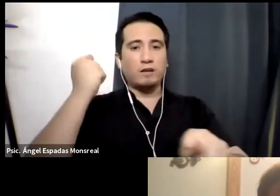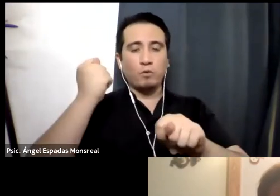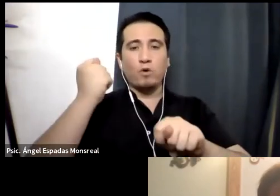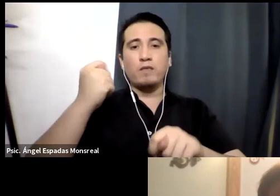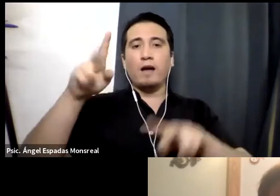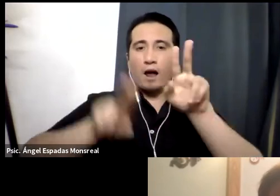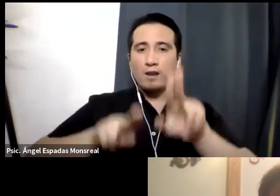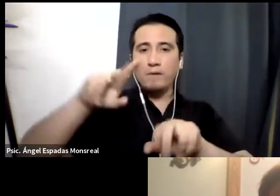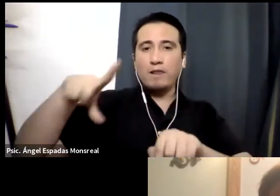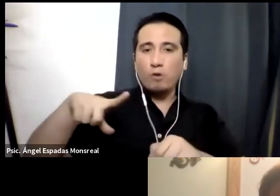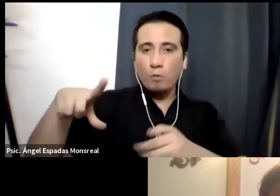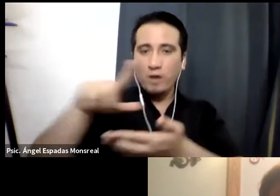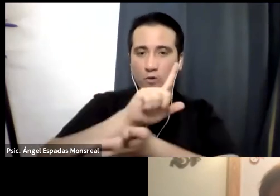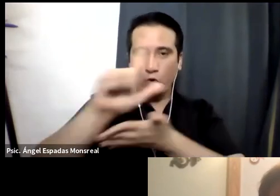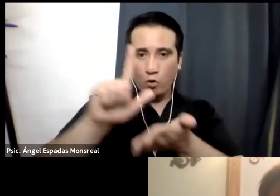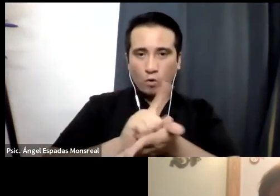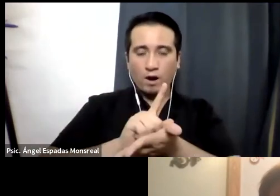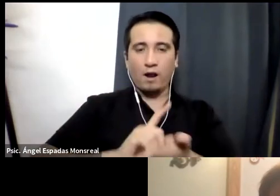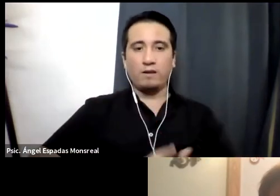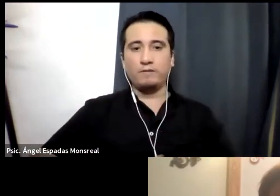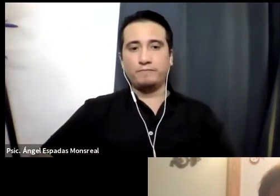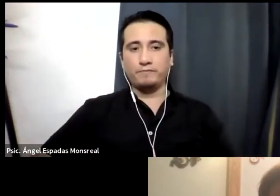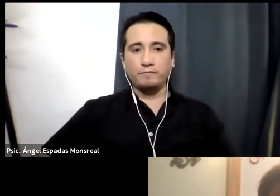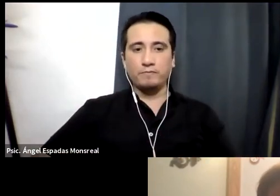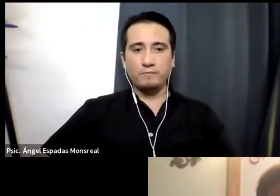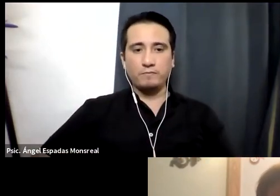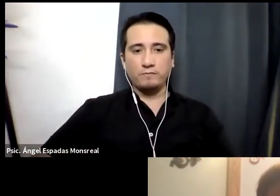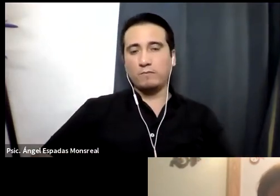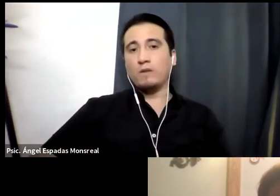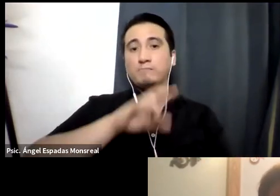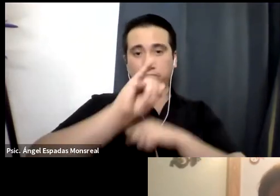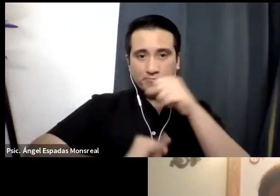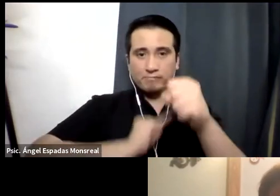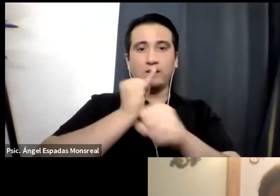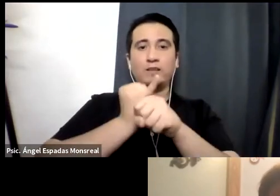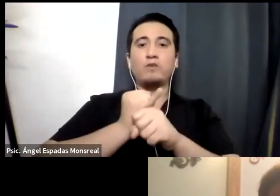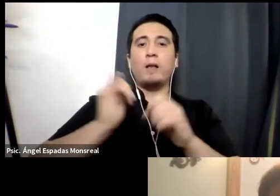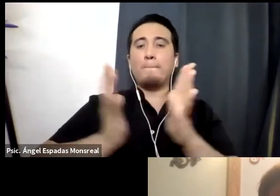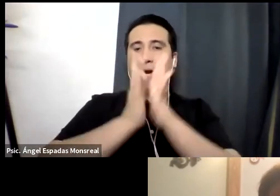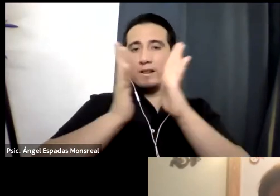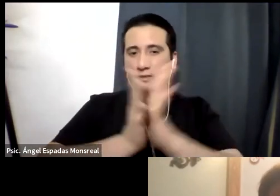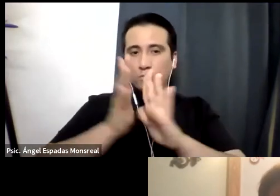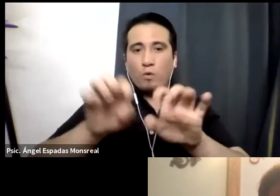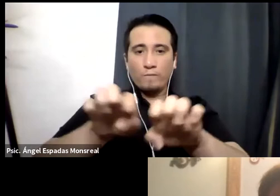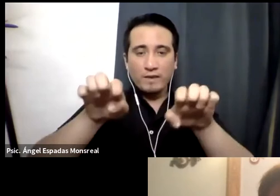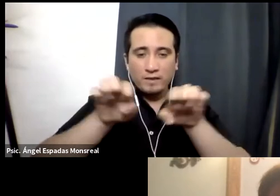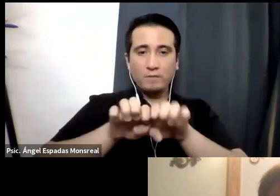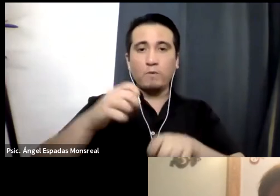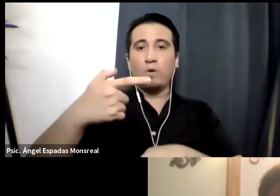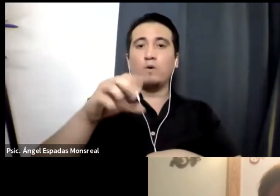gobierno local. A nivel internacional, participó con el equipo del organismo Global